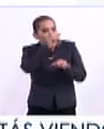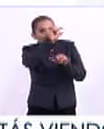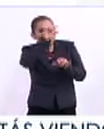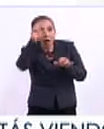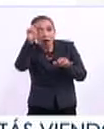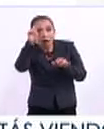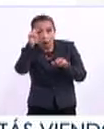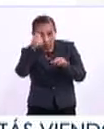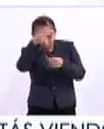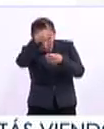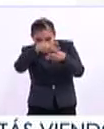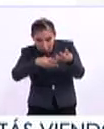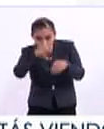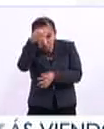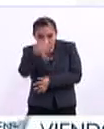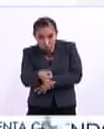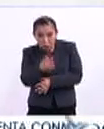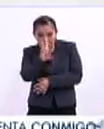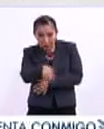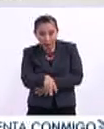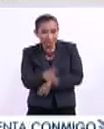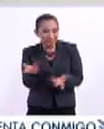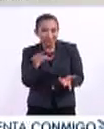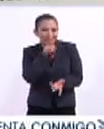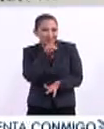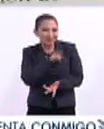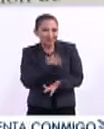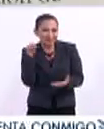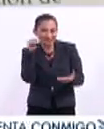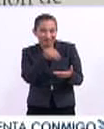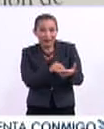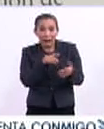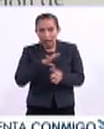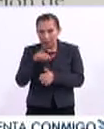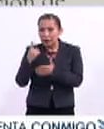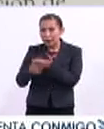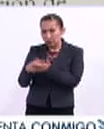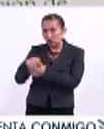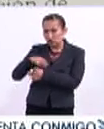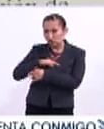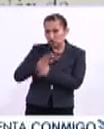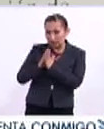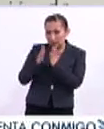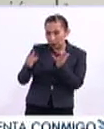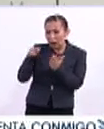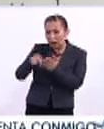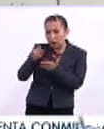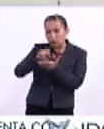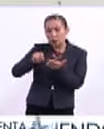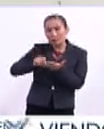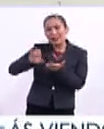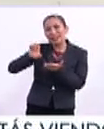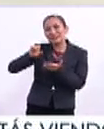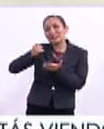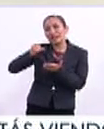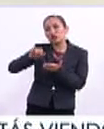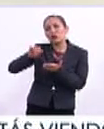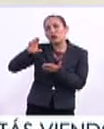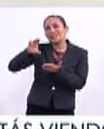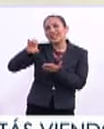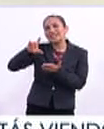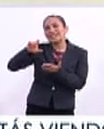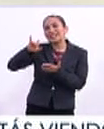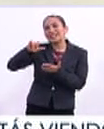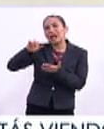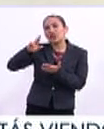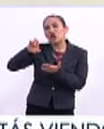no necesariamente verídicos, además. Así es. Hay en el libro, volviendo un poco al libro, hay un ensayo que me gusta de Cecilia Rosen, que es el que